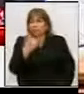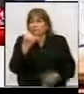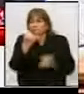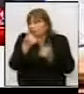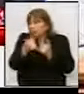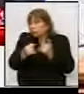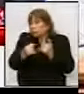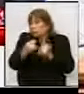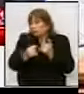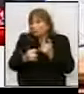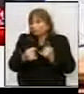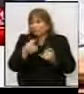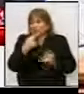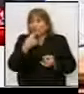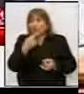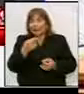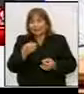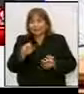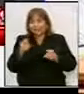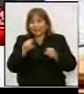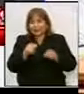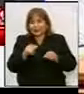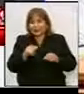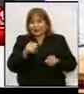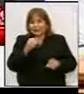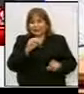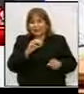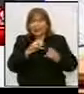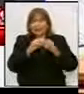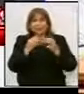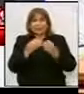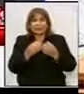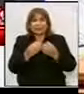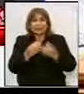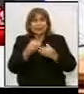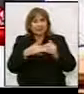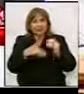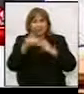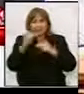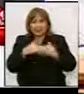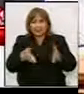presidente, también estaban los del Club de la Construcción,